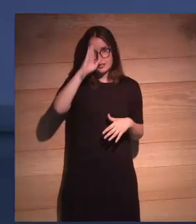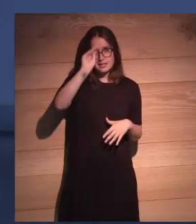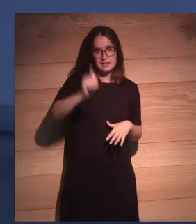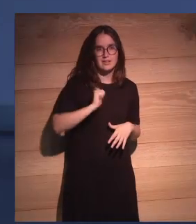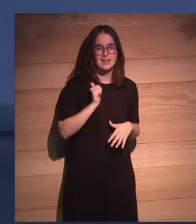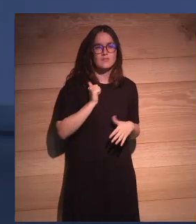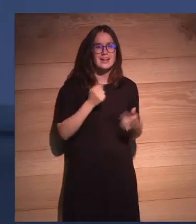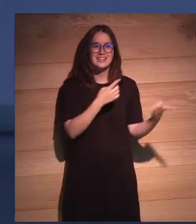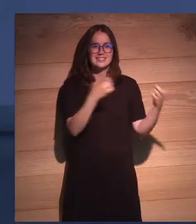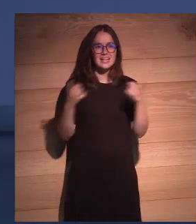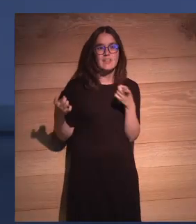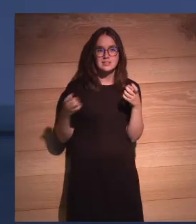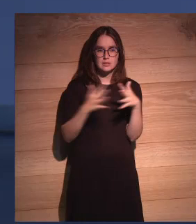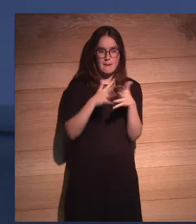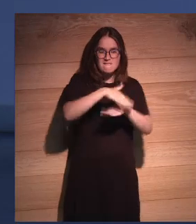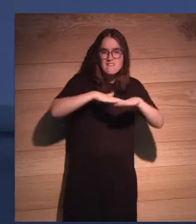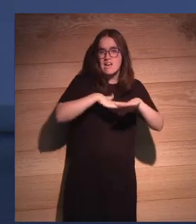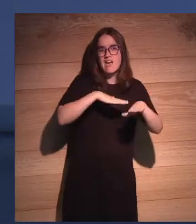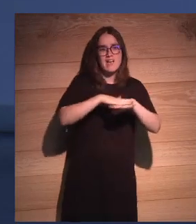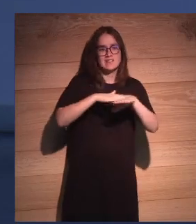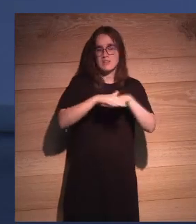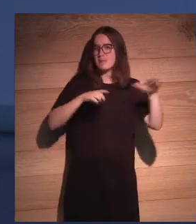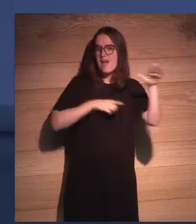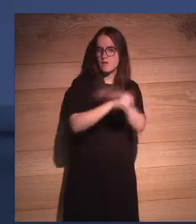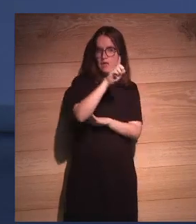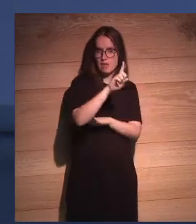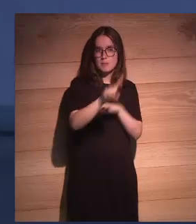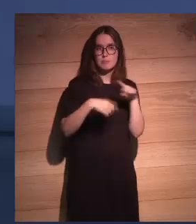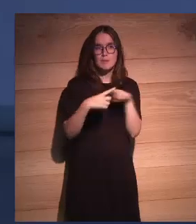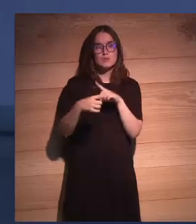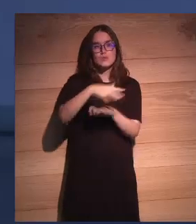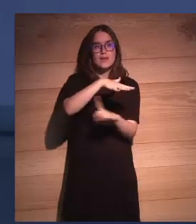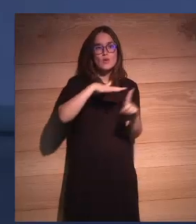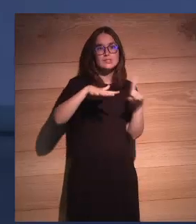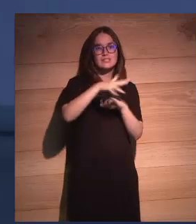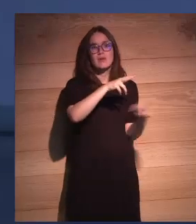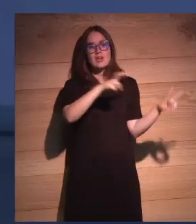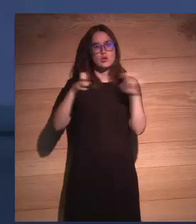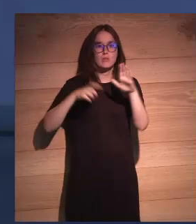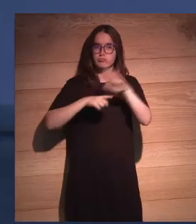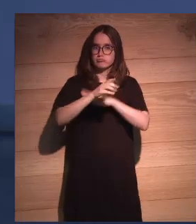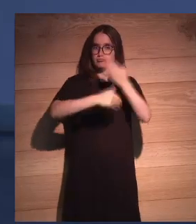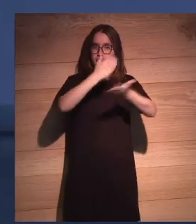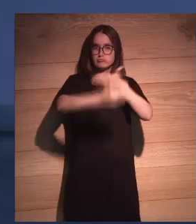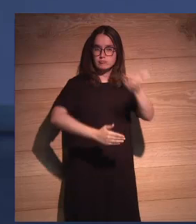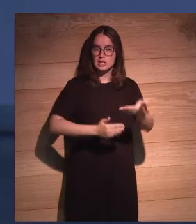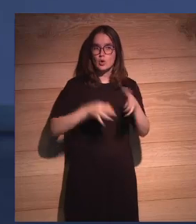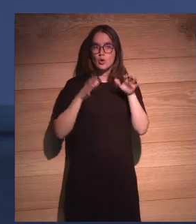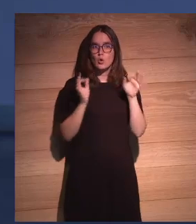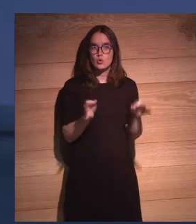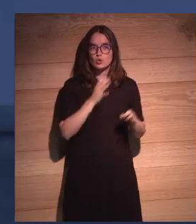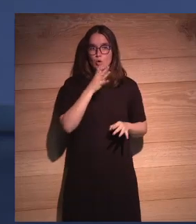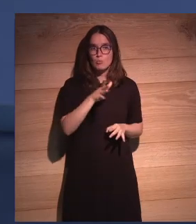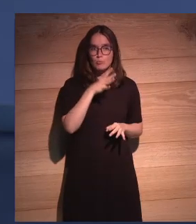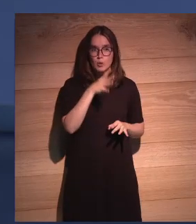inteligencia artificial requiere de infraestructuras avanzadas y de un ecosistema de innovación creciente y precisamente